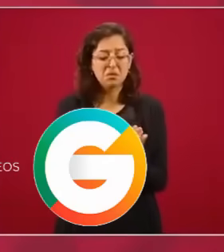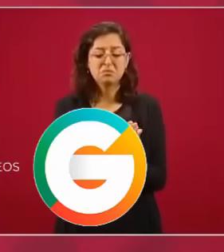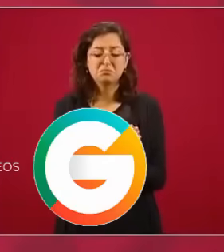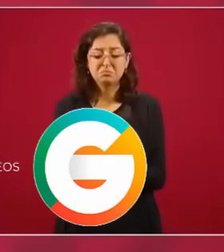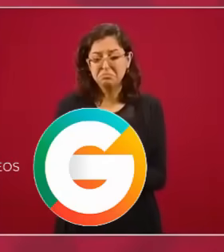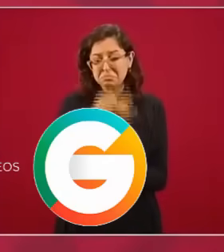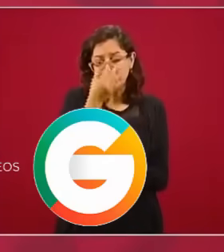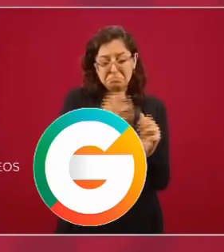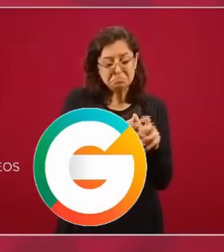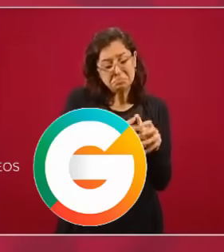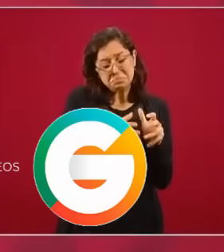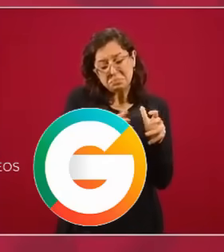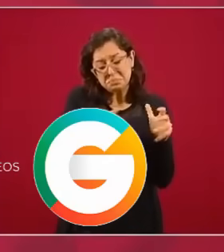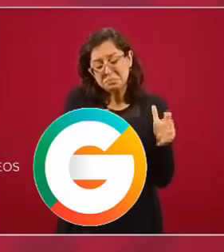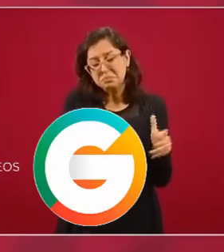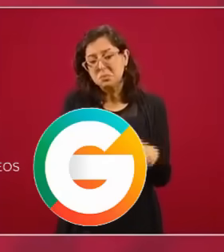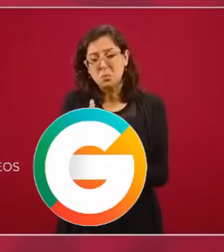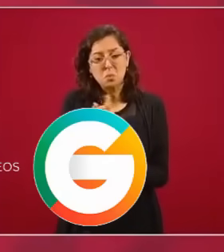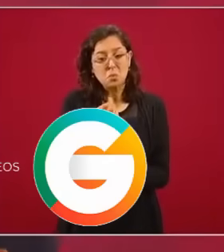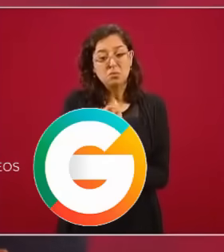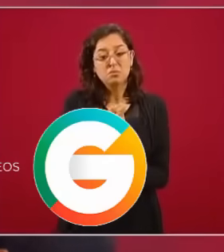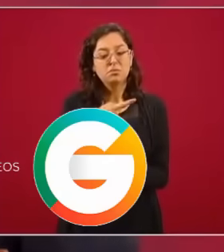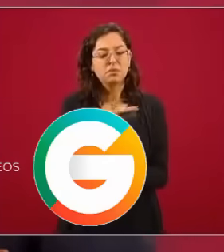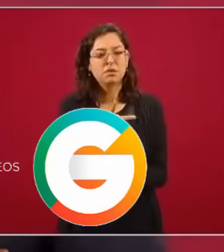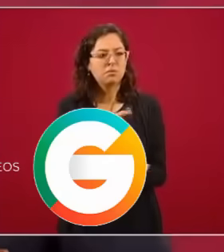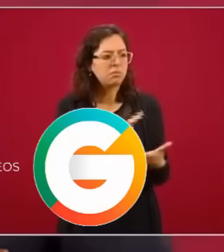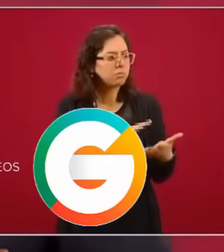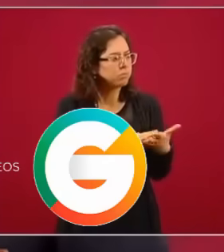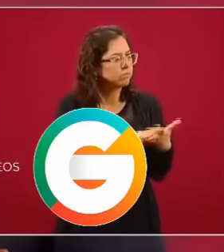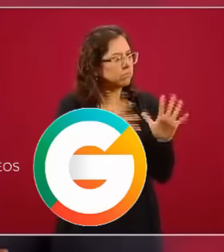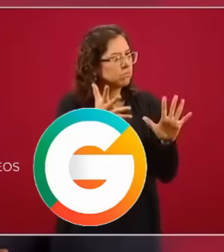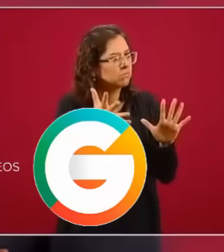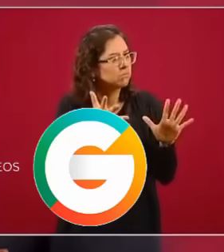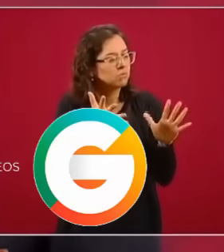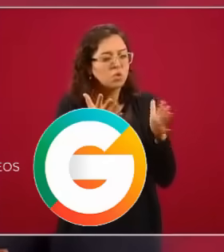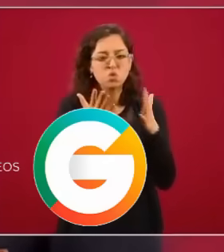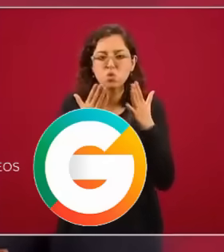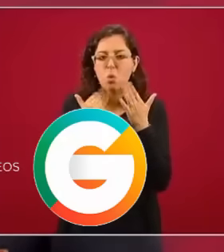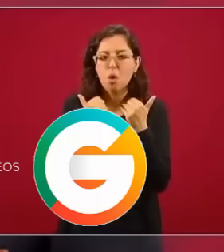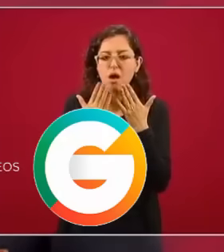Y sin embargo, no hay la violencia.